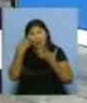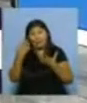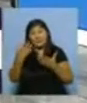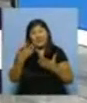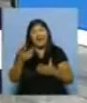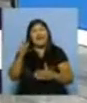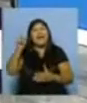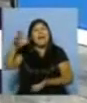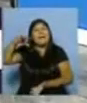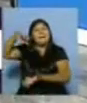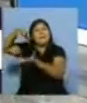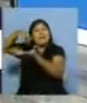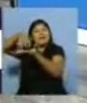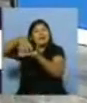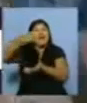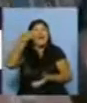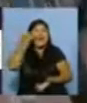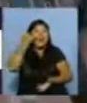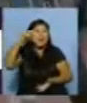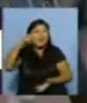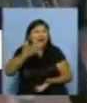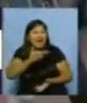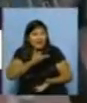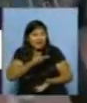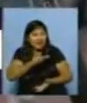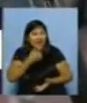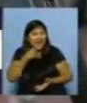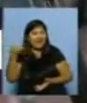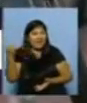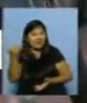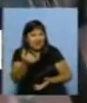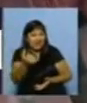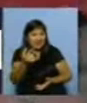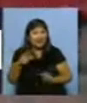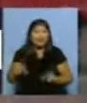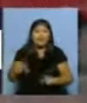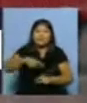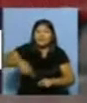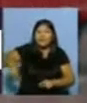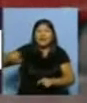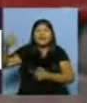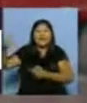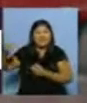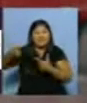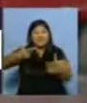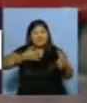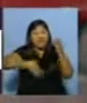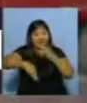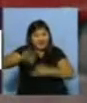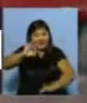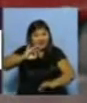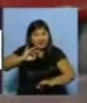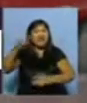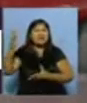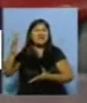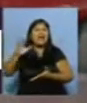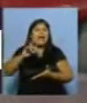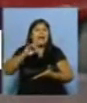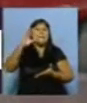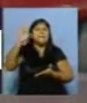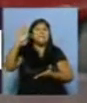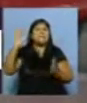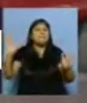YPF empezó a comunicar a todas sus estaciones que iban a reducir el cupo de venta a un 50% del mes anterior. Esto